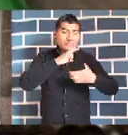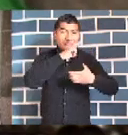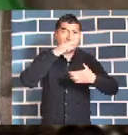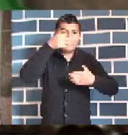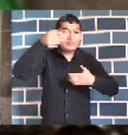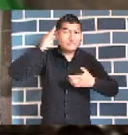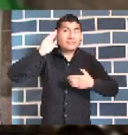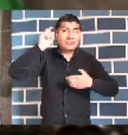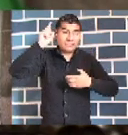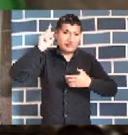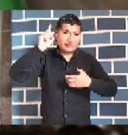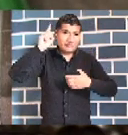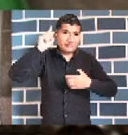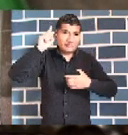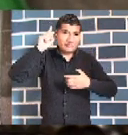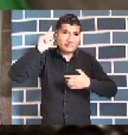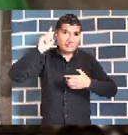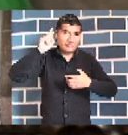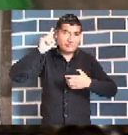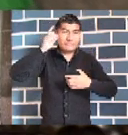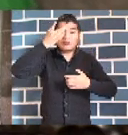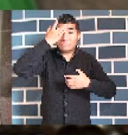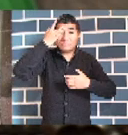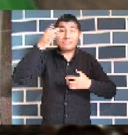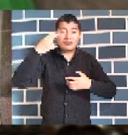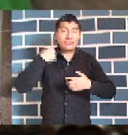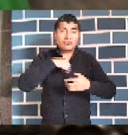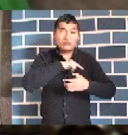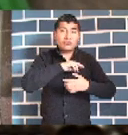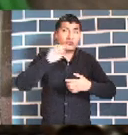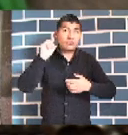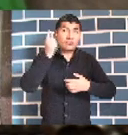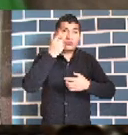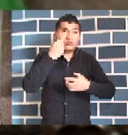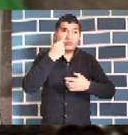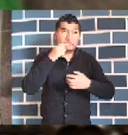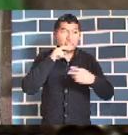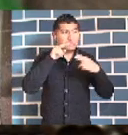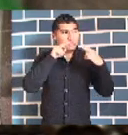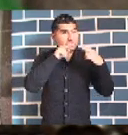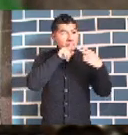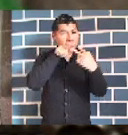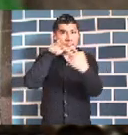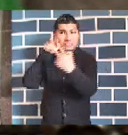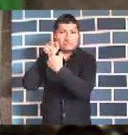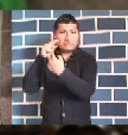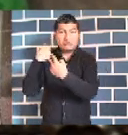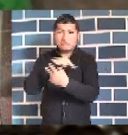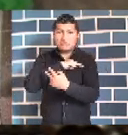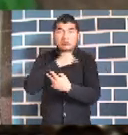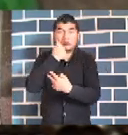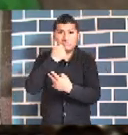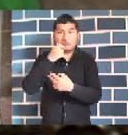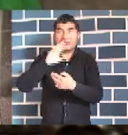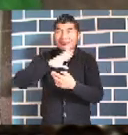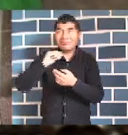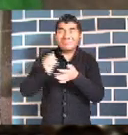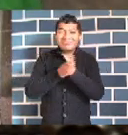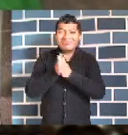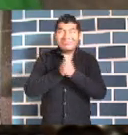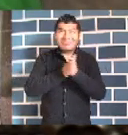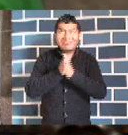dios porque si solo nos escuchamos a nosotros mismos y a nuestros propios intereses